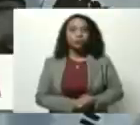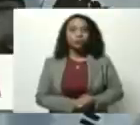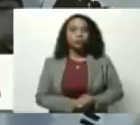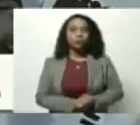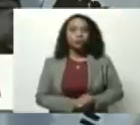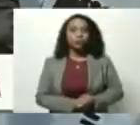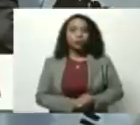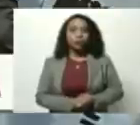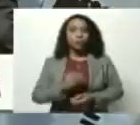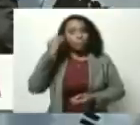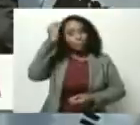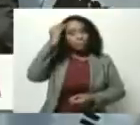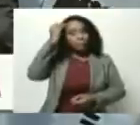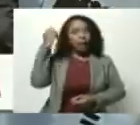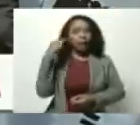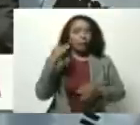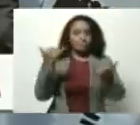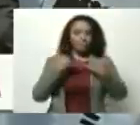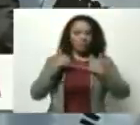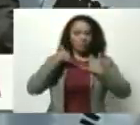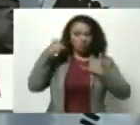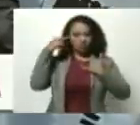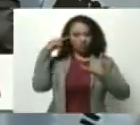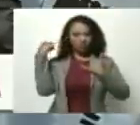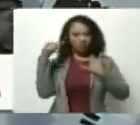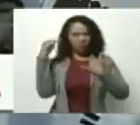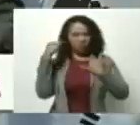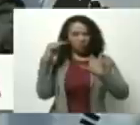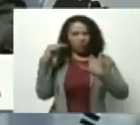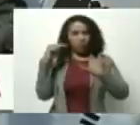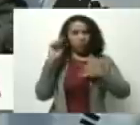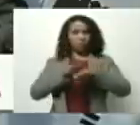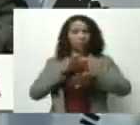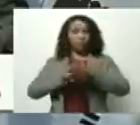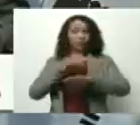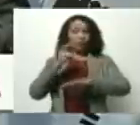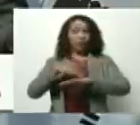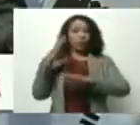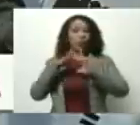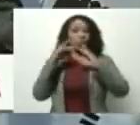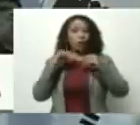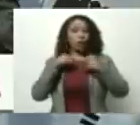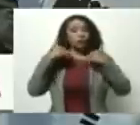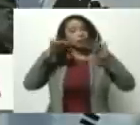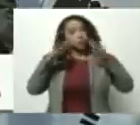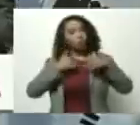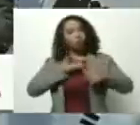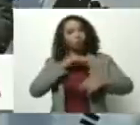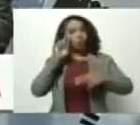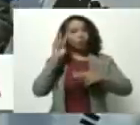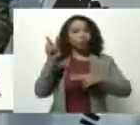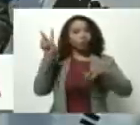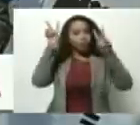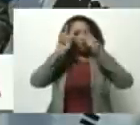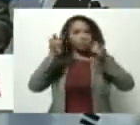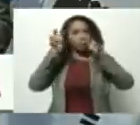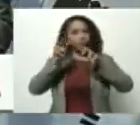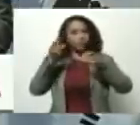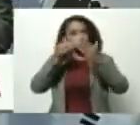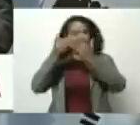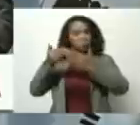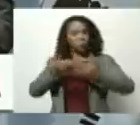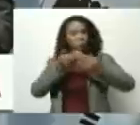imágenes negativas sobre sí mismo y la consecuencia más grave entre todas, según lo que hemos nosotros investigado y